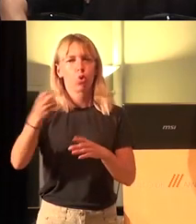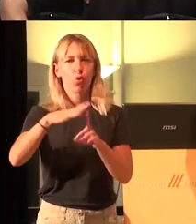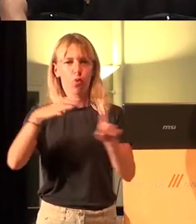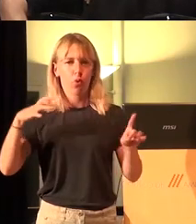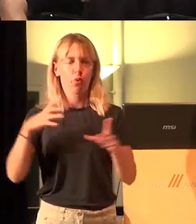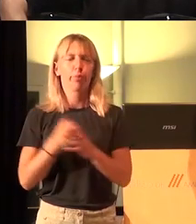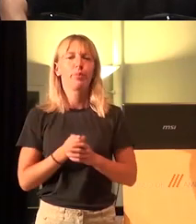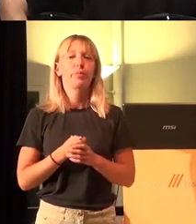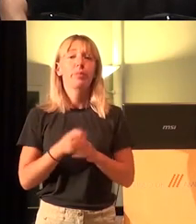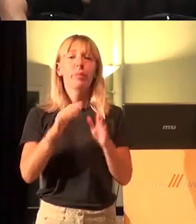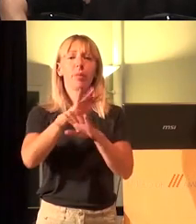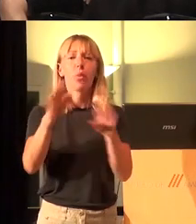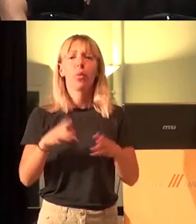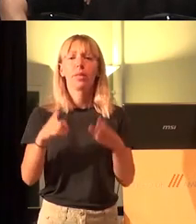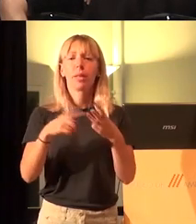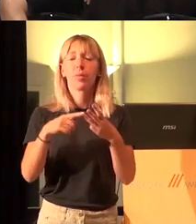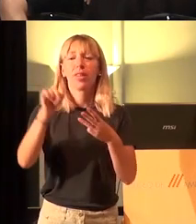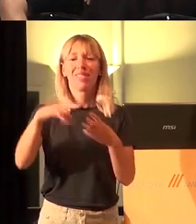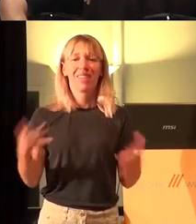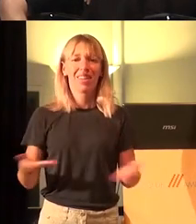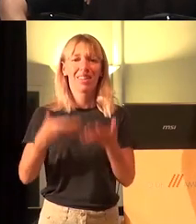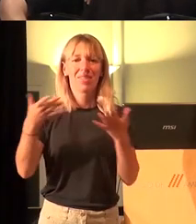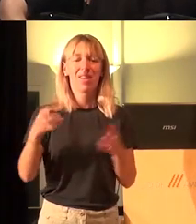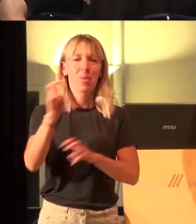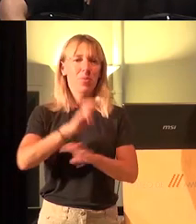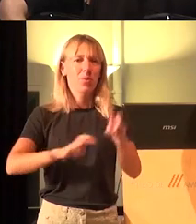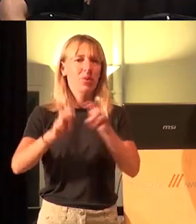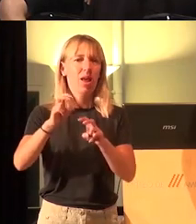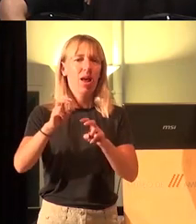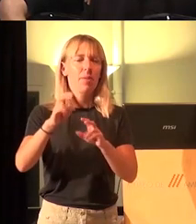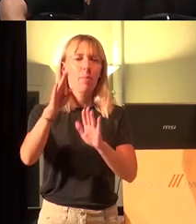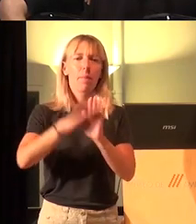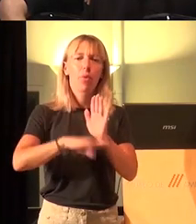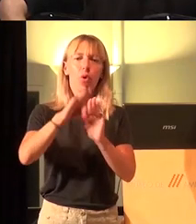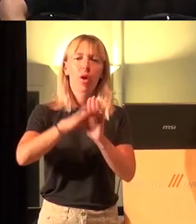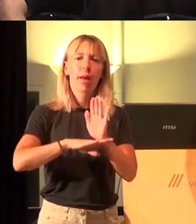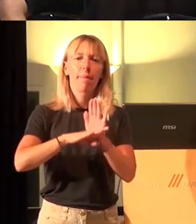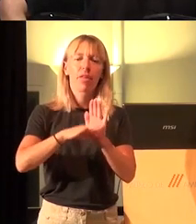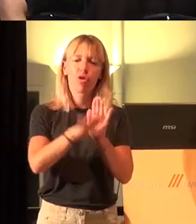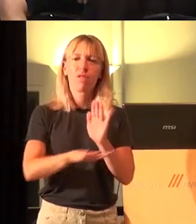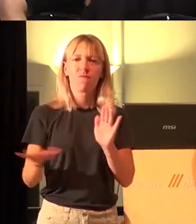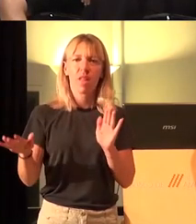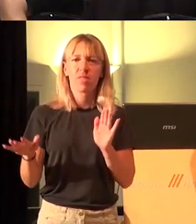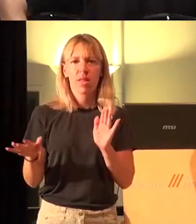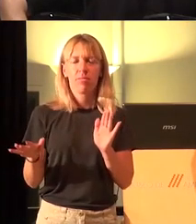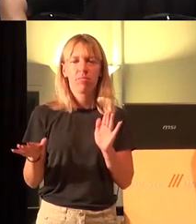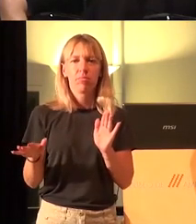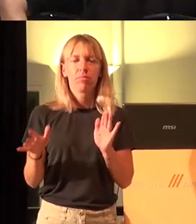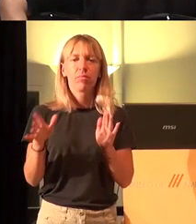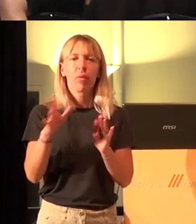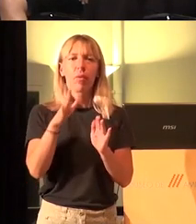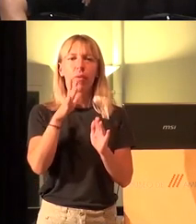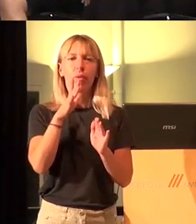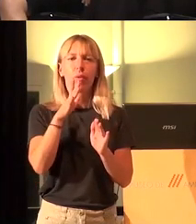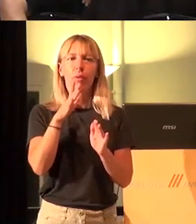foros, ¿no? Y por último, animaría también a buscar programación infantil. Para